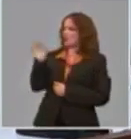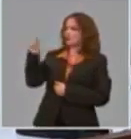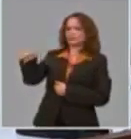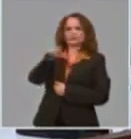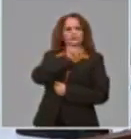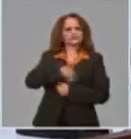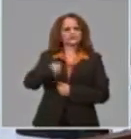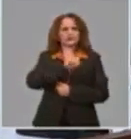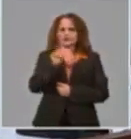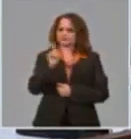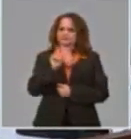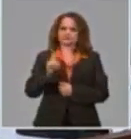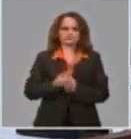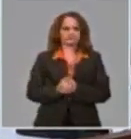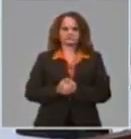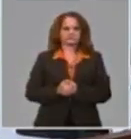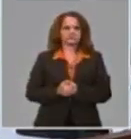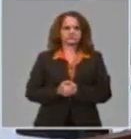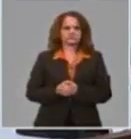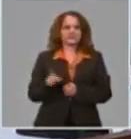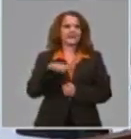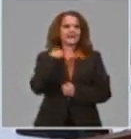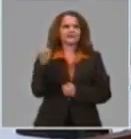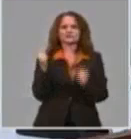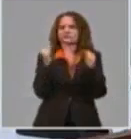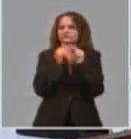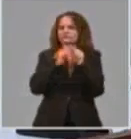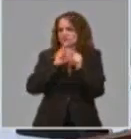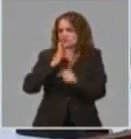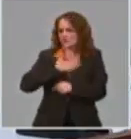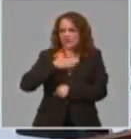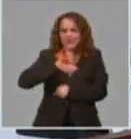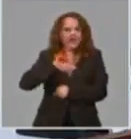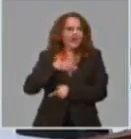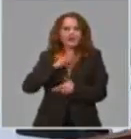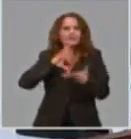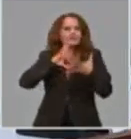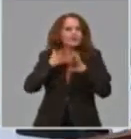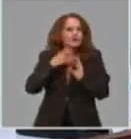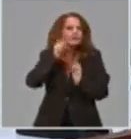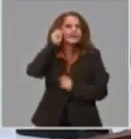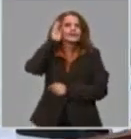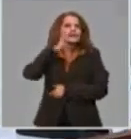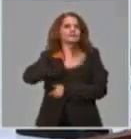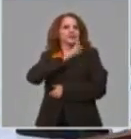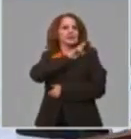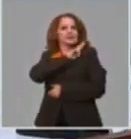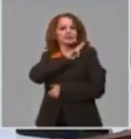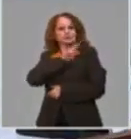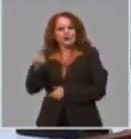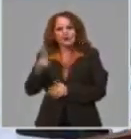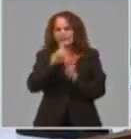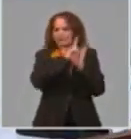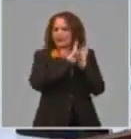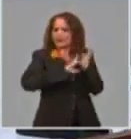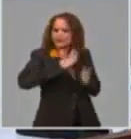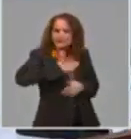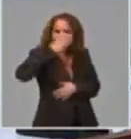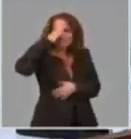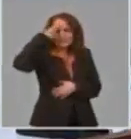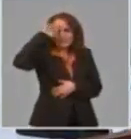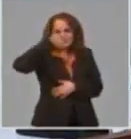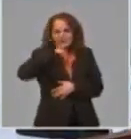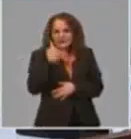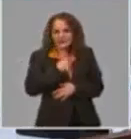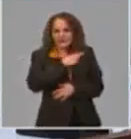el mismo, porque eso entra en contradicción con nuestras convicciones, con las convicciones de la revolución, con los valores que ha creado la revolución. Entra en contradicción